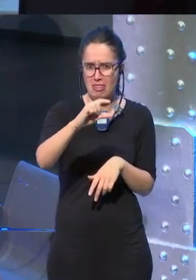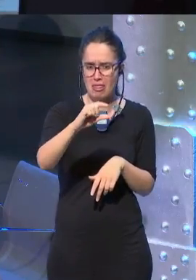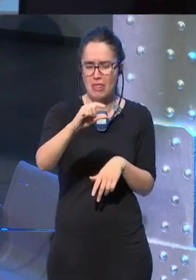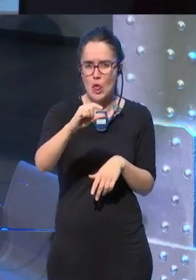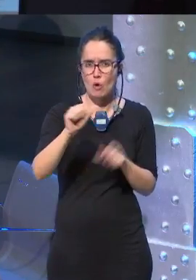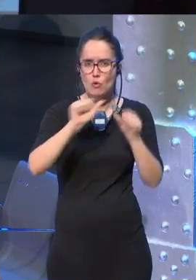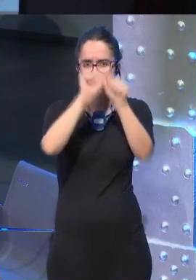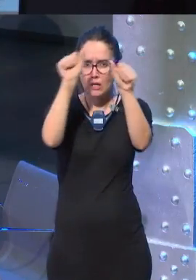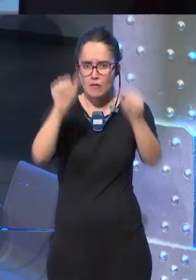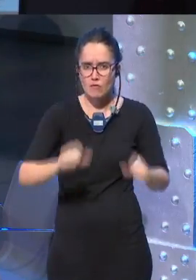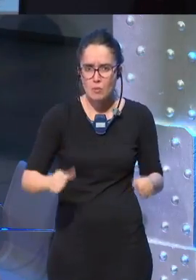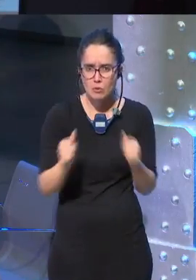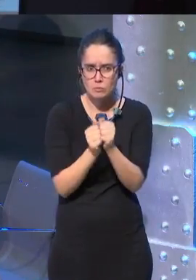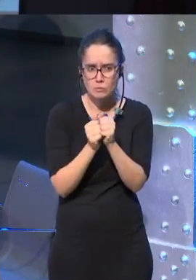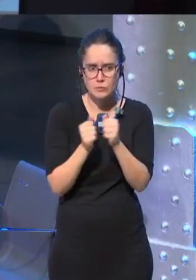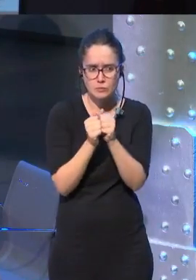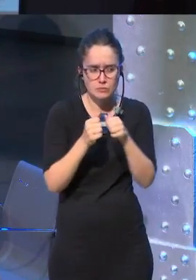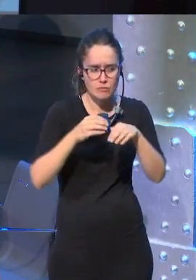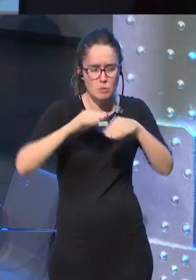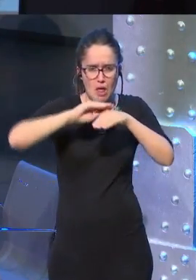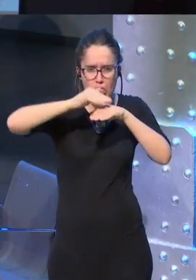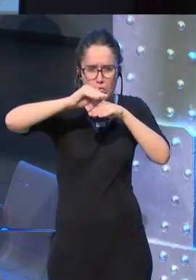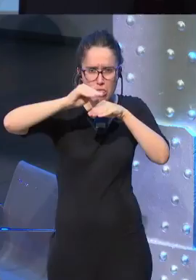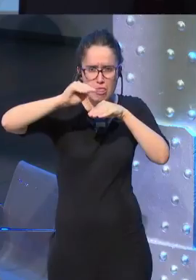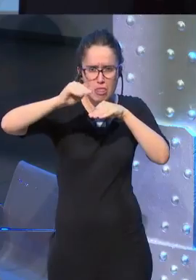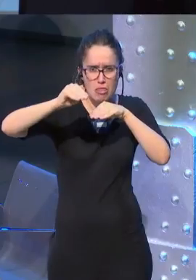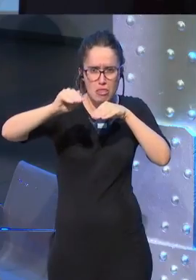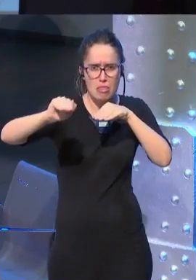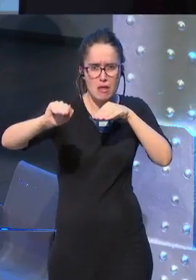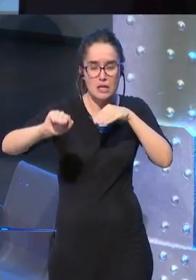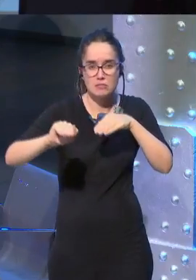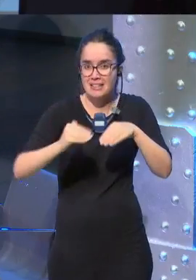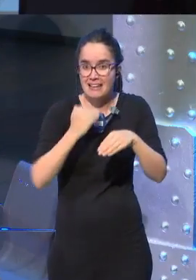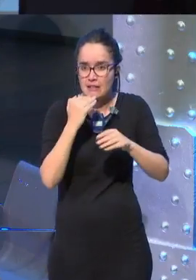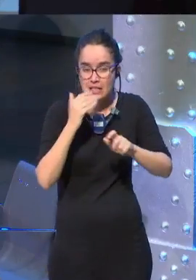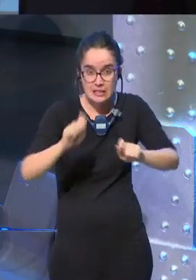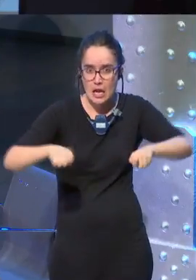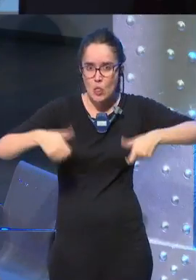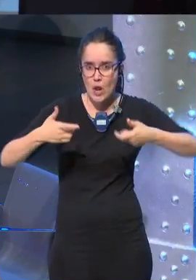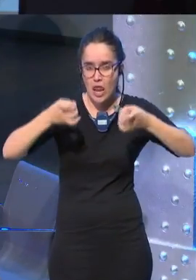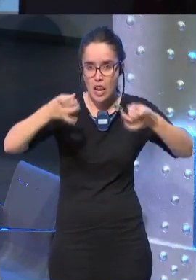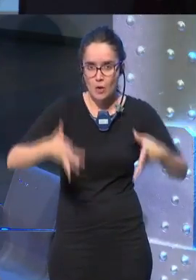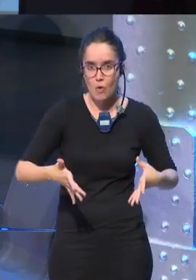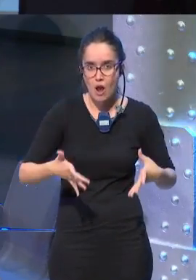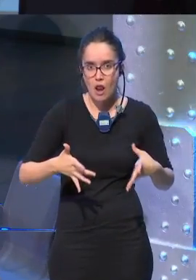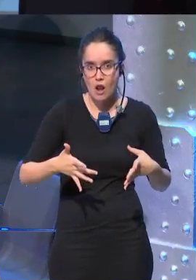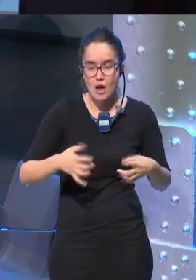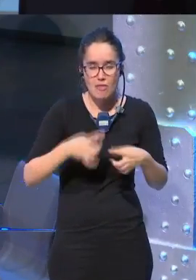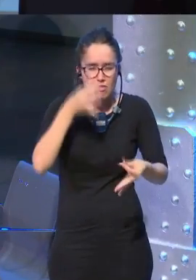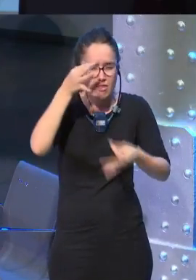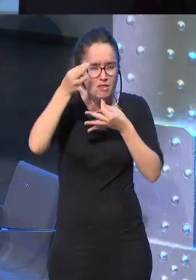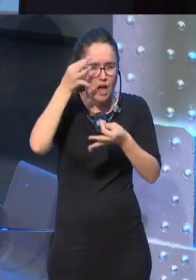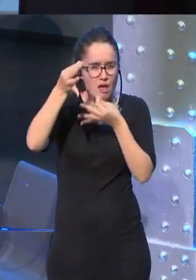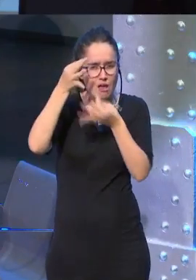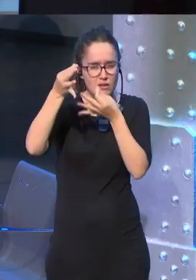unas formas muy intrincadas que son prácticamente naturalistas, con un alto nivel de detalle,